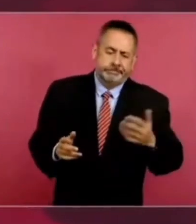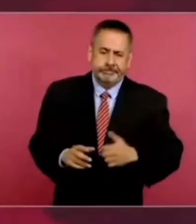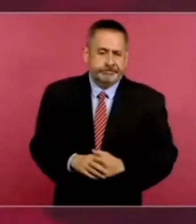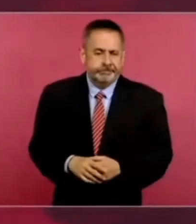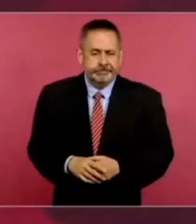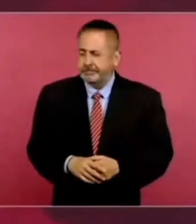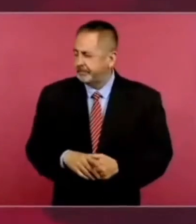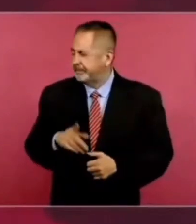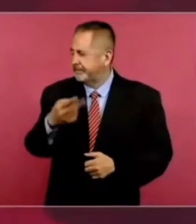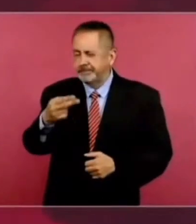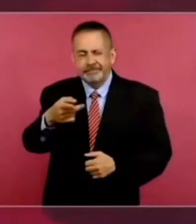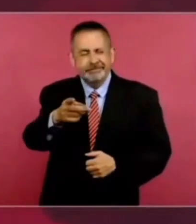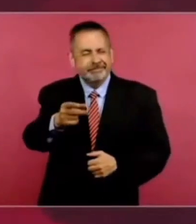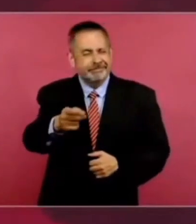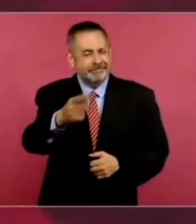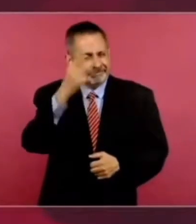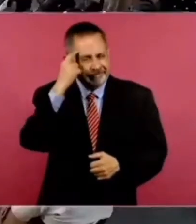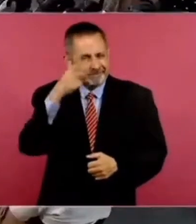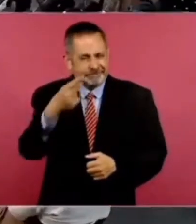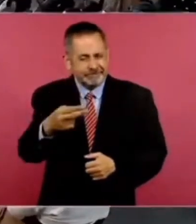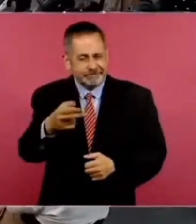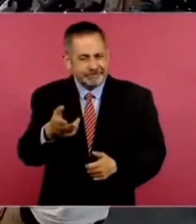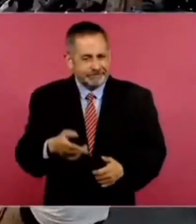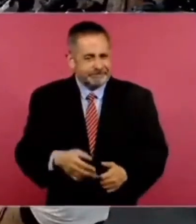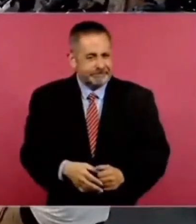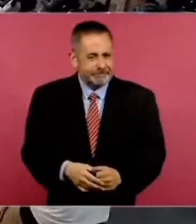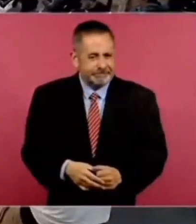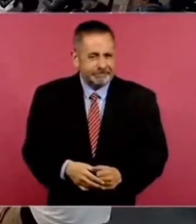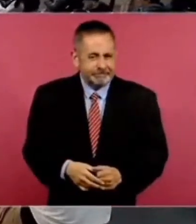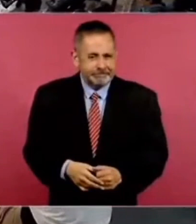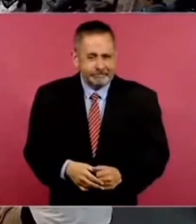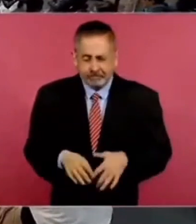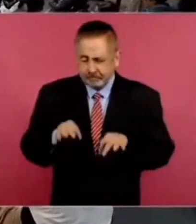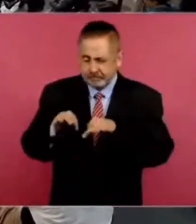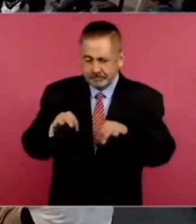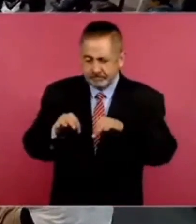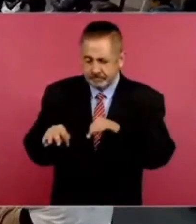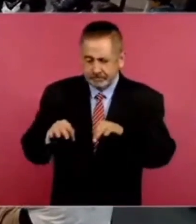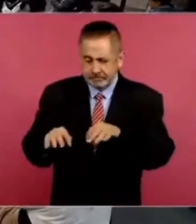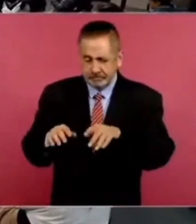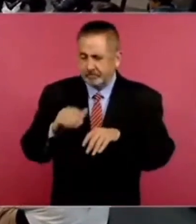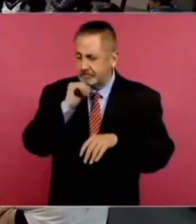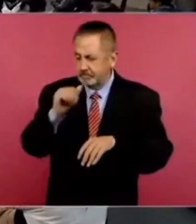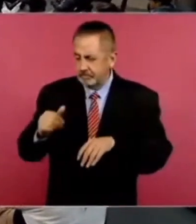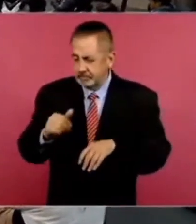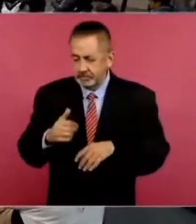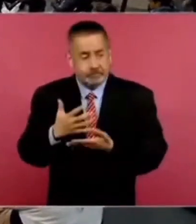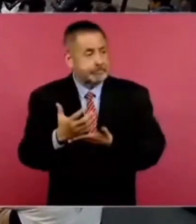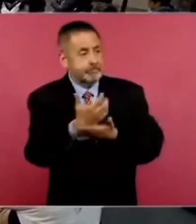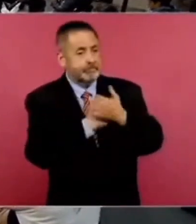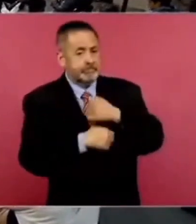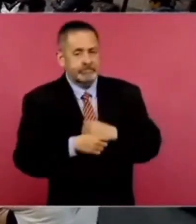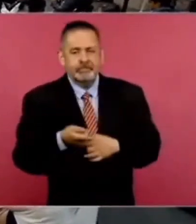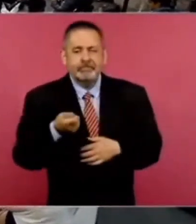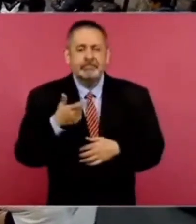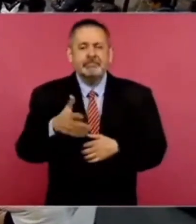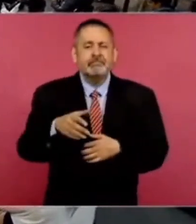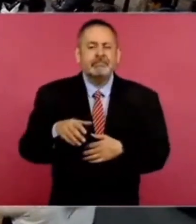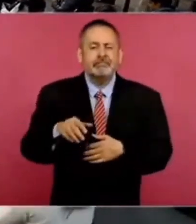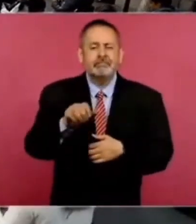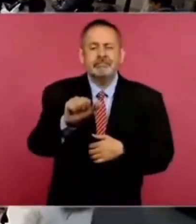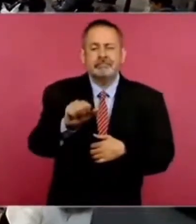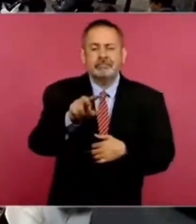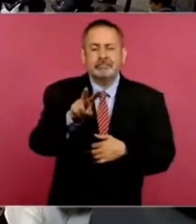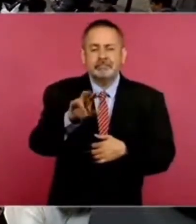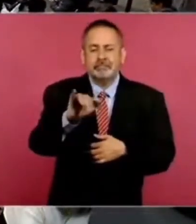¿cómo se llama? Los que cobran sin trabajar. Aviadores